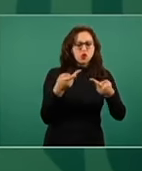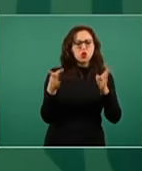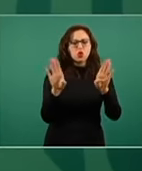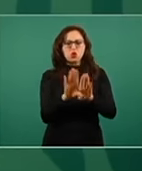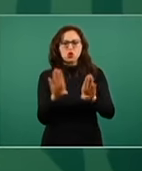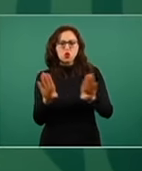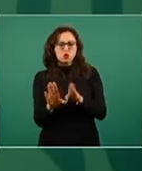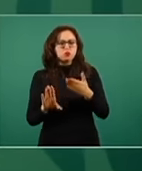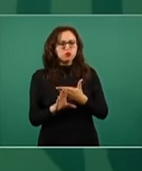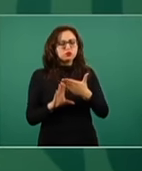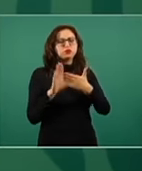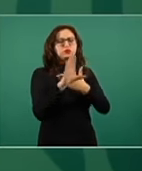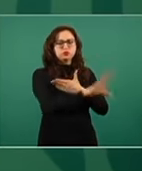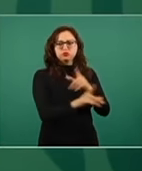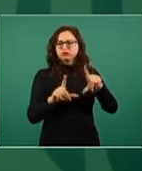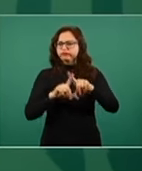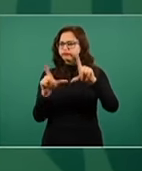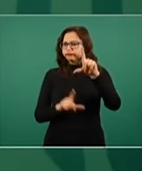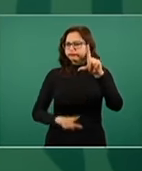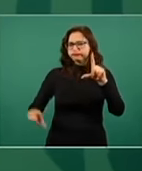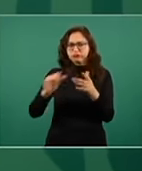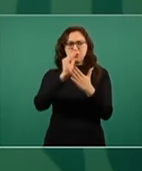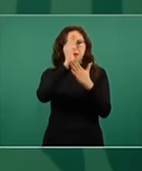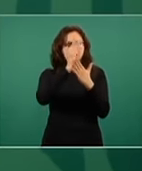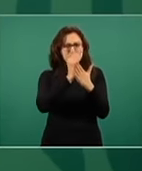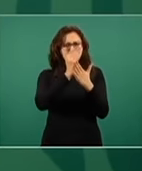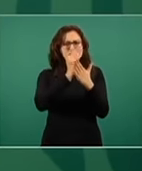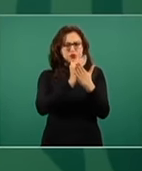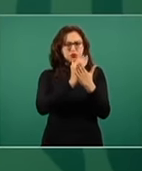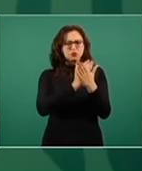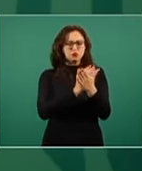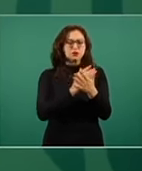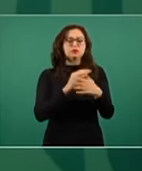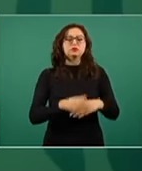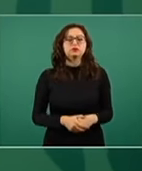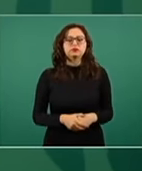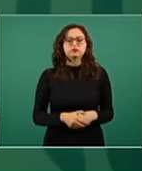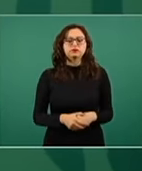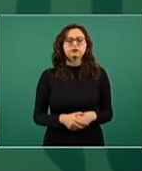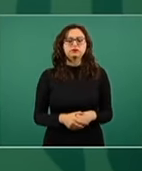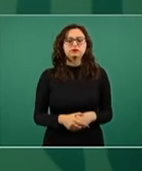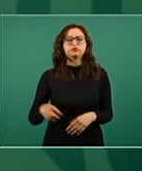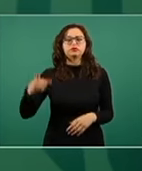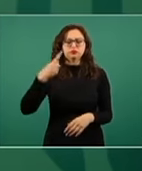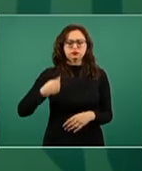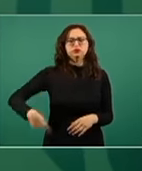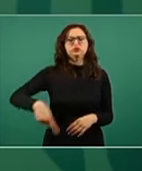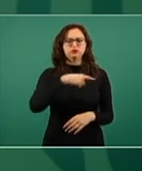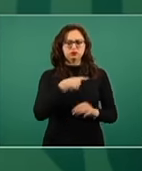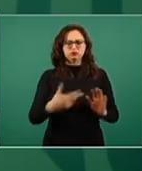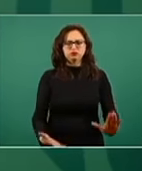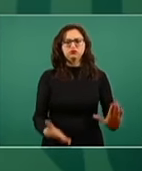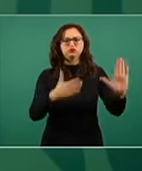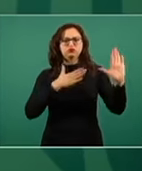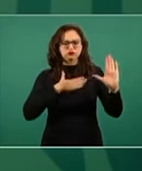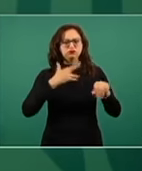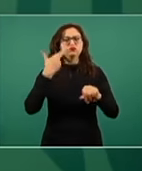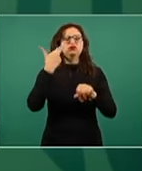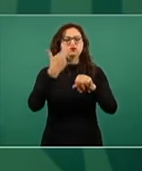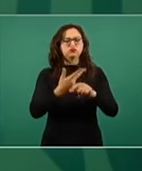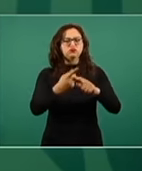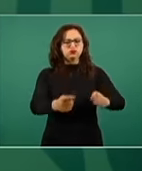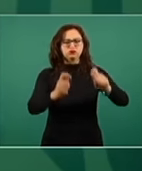delictiva en el país. Asumimos el compromiso de llevar al más alto nivel de la agenda